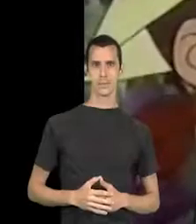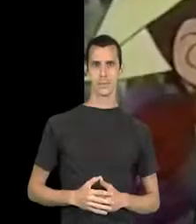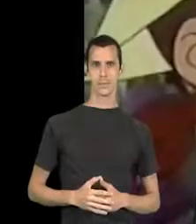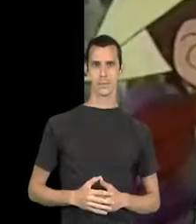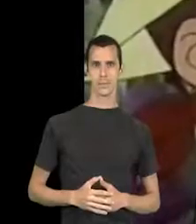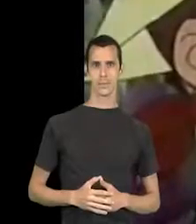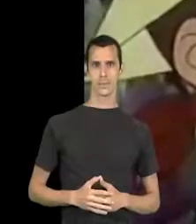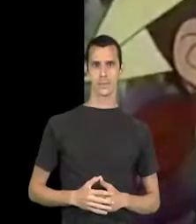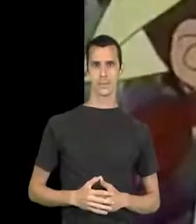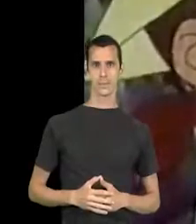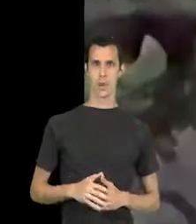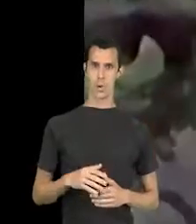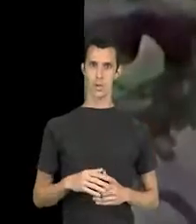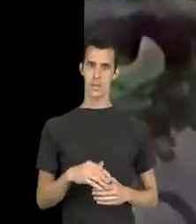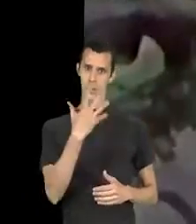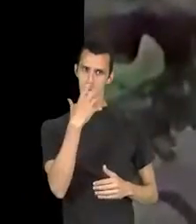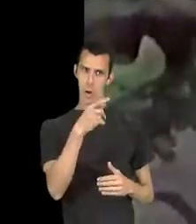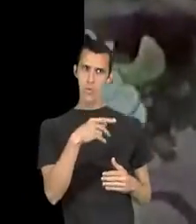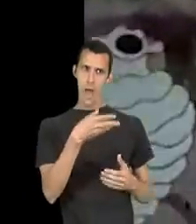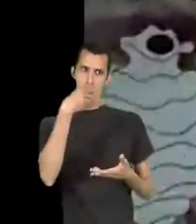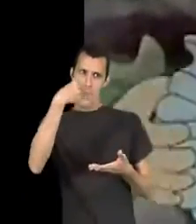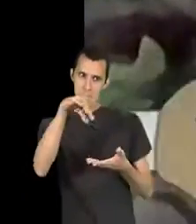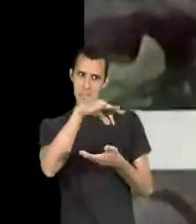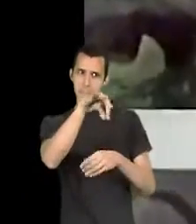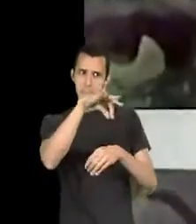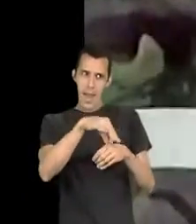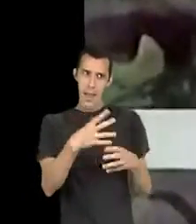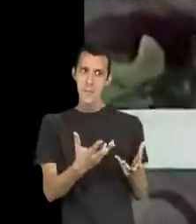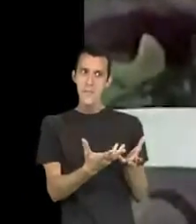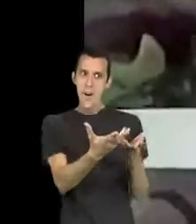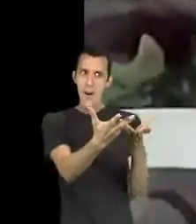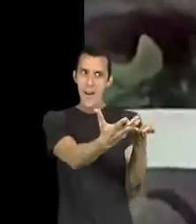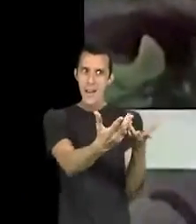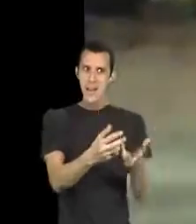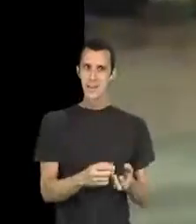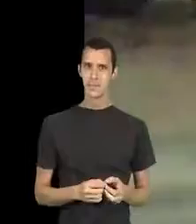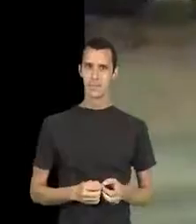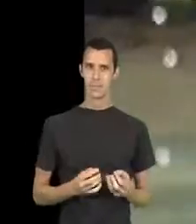Oye, ¿cómo te gusta la miel de abeja? ¿Cómo para ti solo?